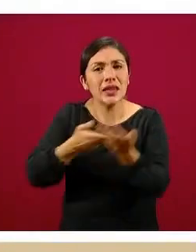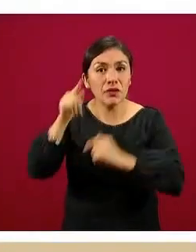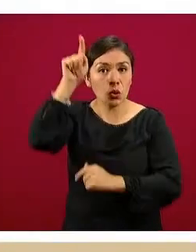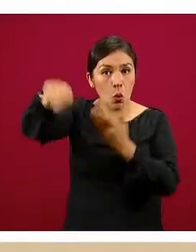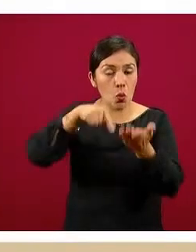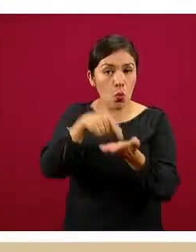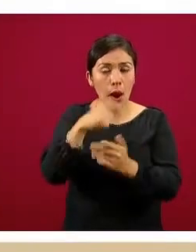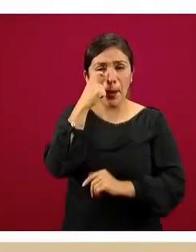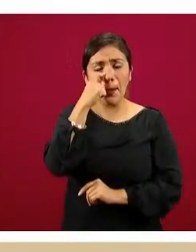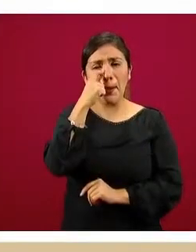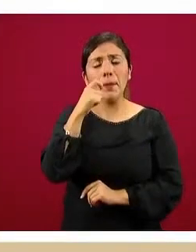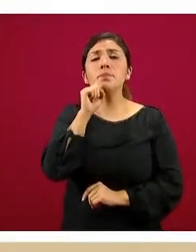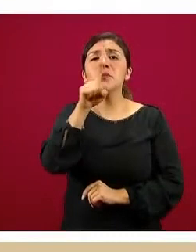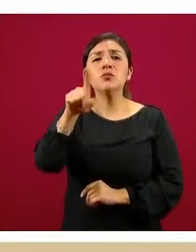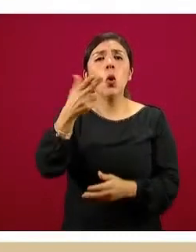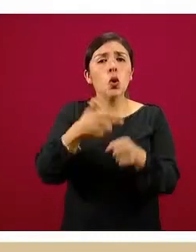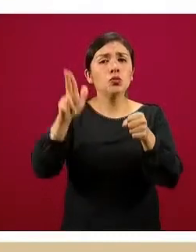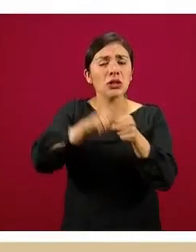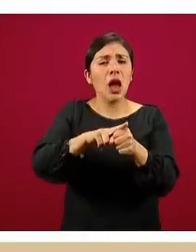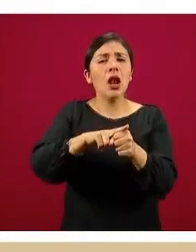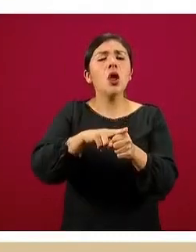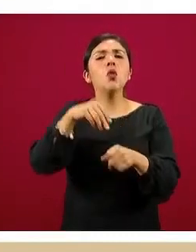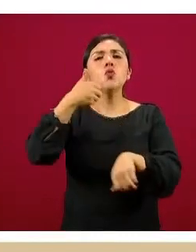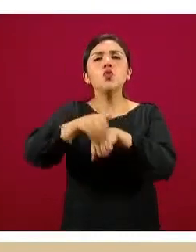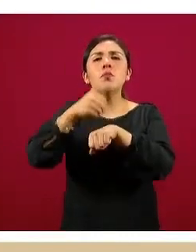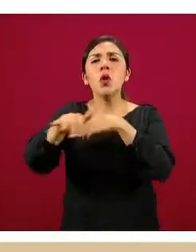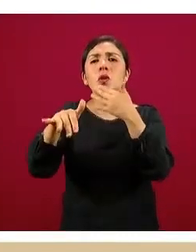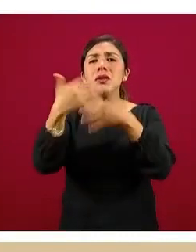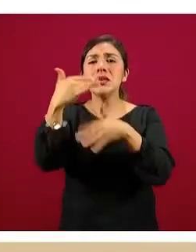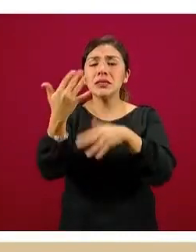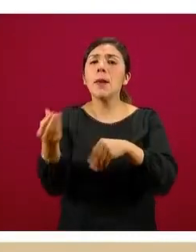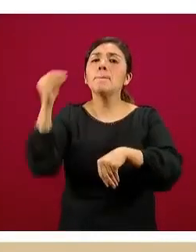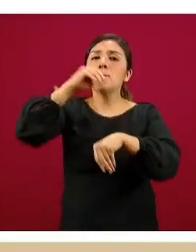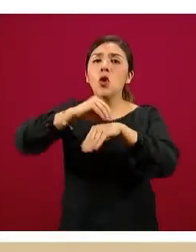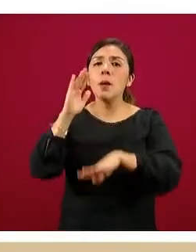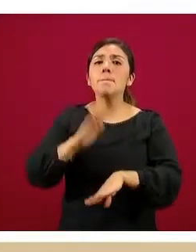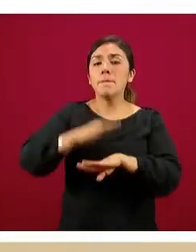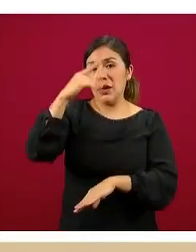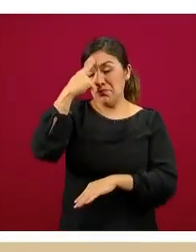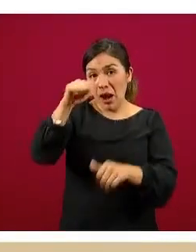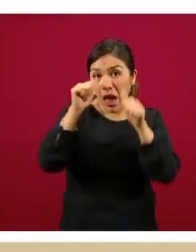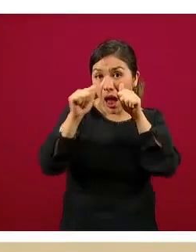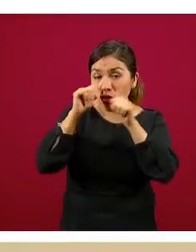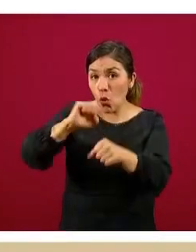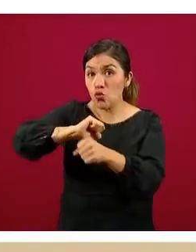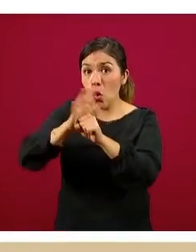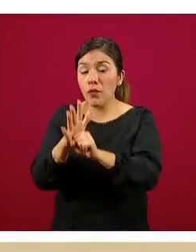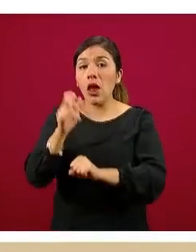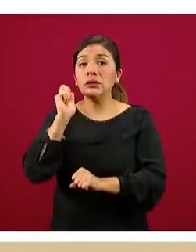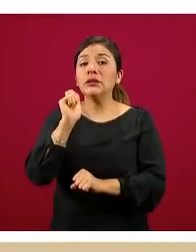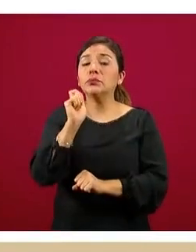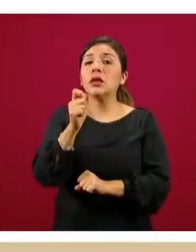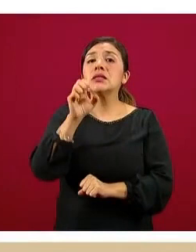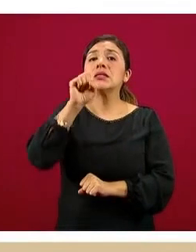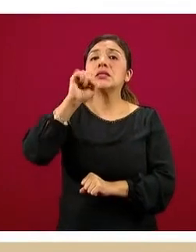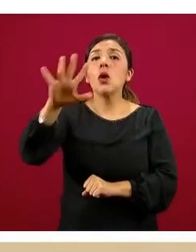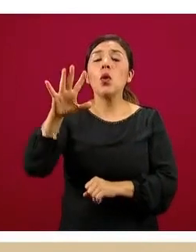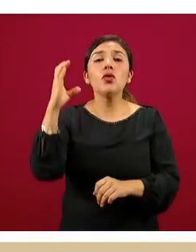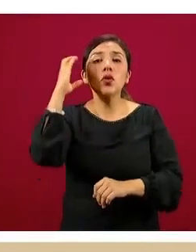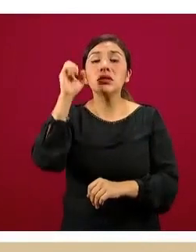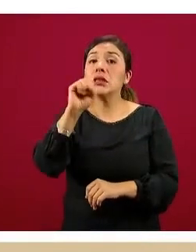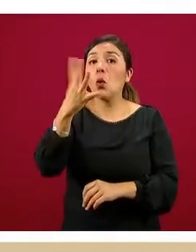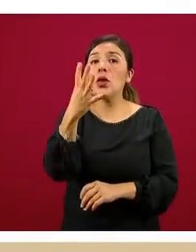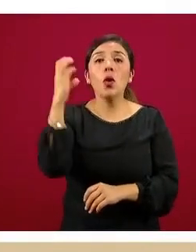allá se va en el hospital de zona número 15 se van a incluir para atención de kobe 64 camas adicionales